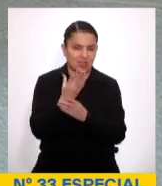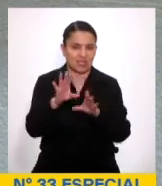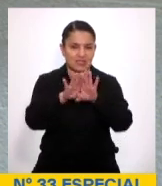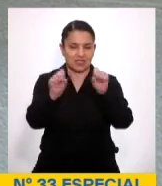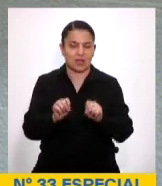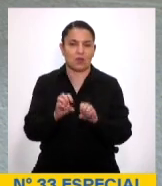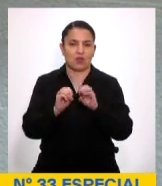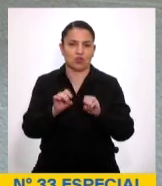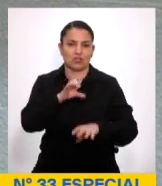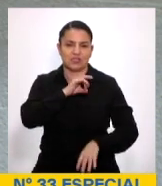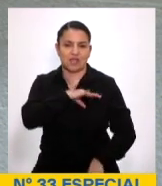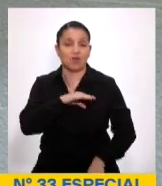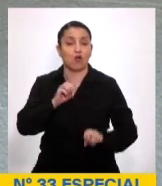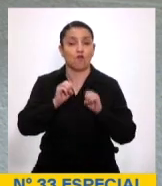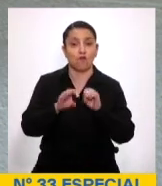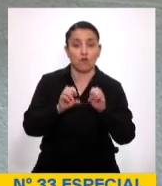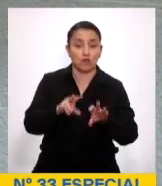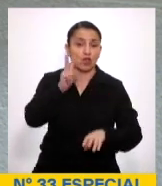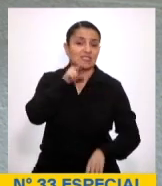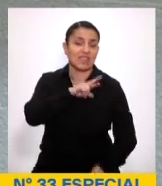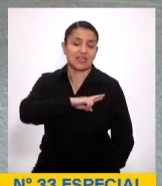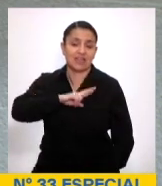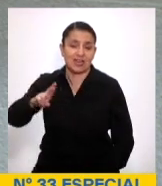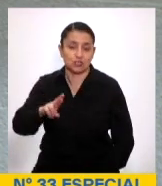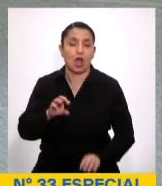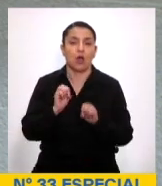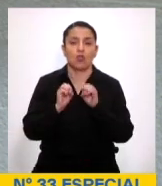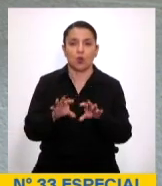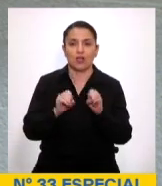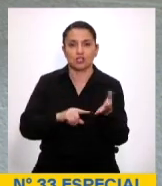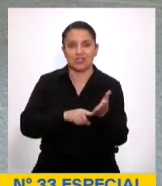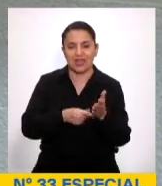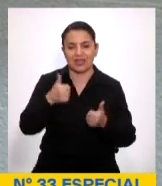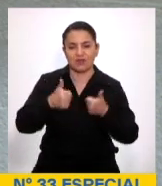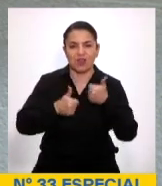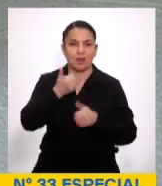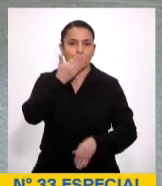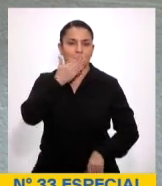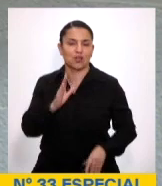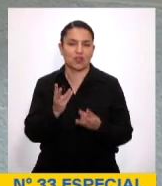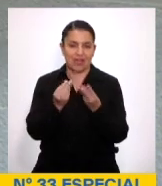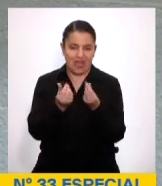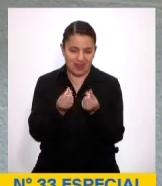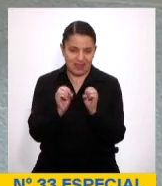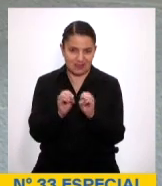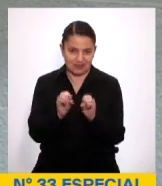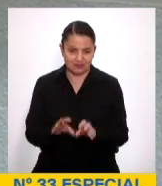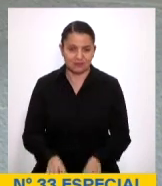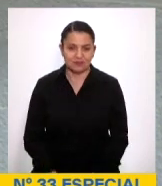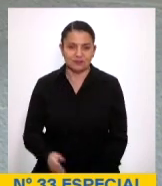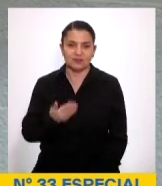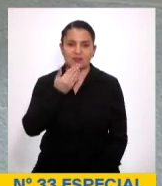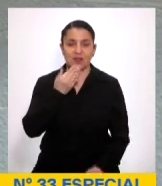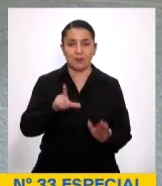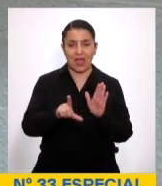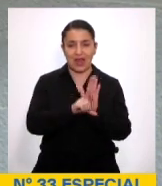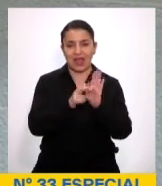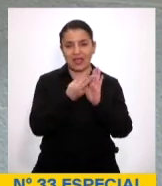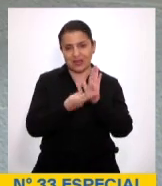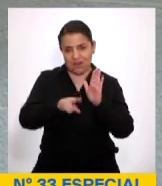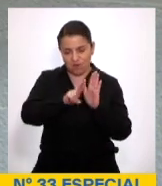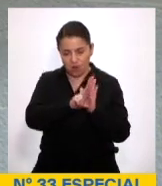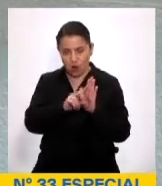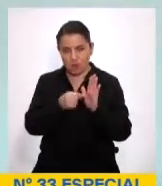educación laica promoviendo la formación técnica y profesional mejorando la calidad de la enseñanza también la ley de reforma educacional